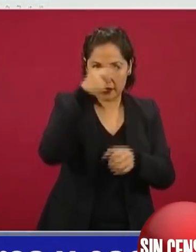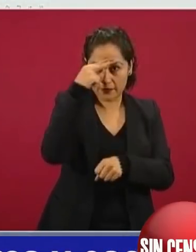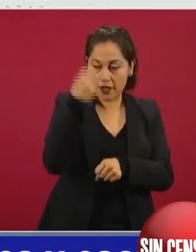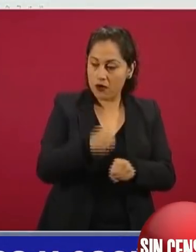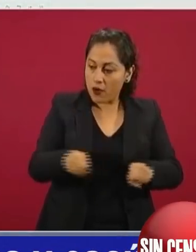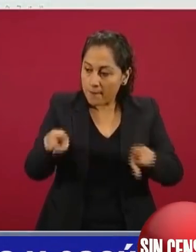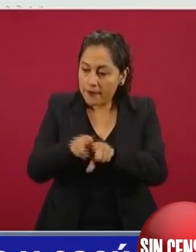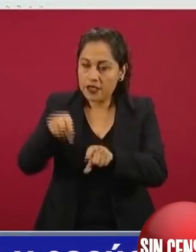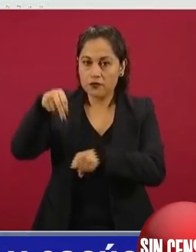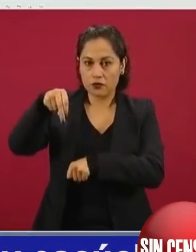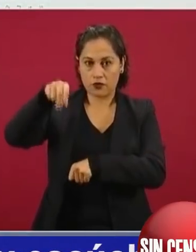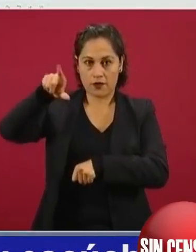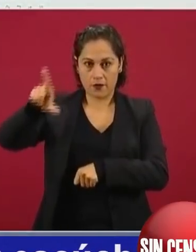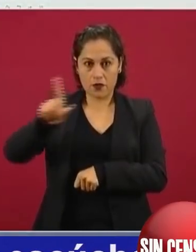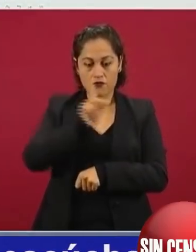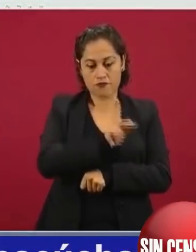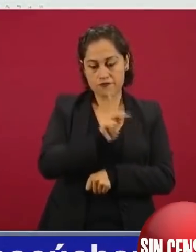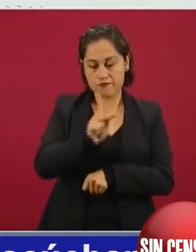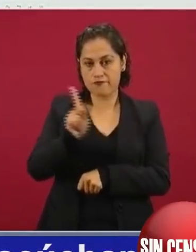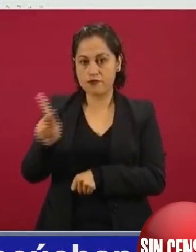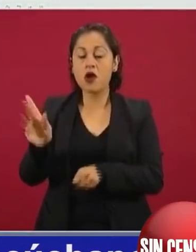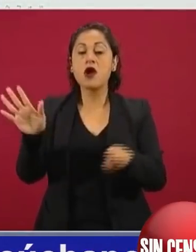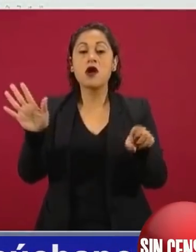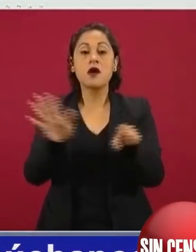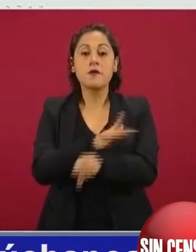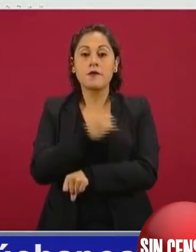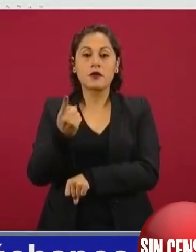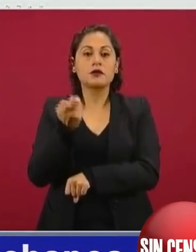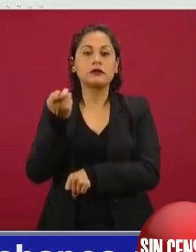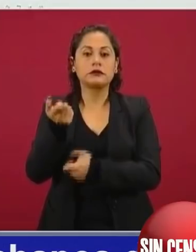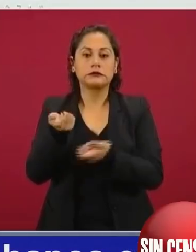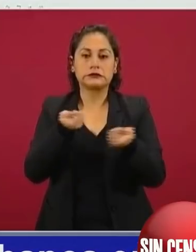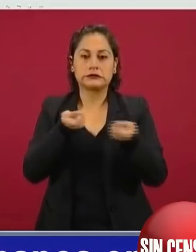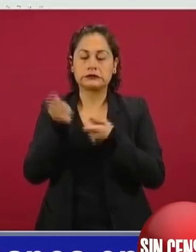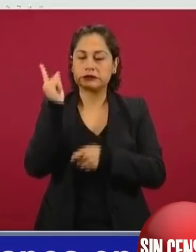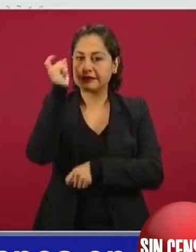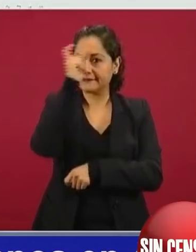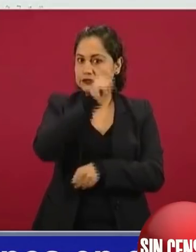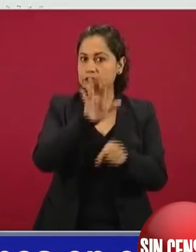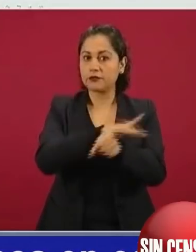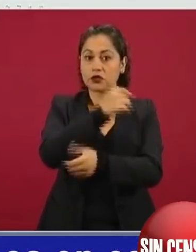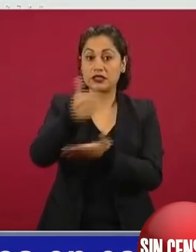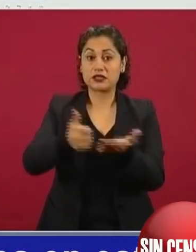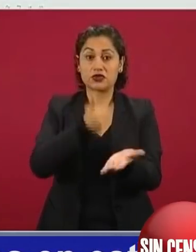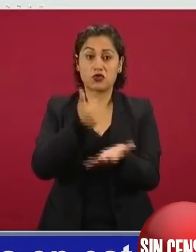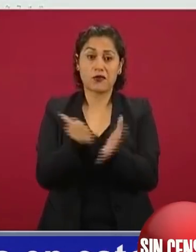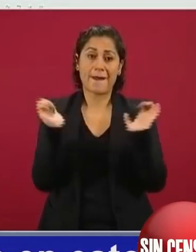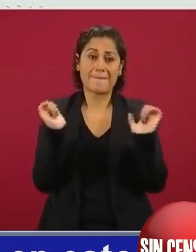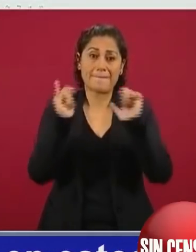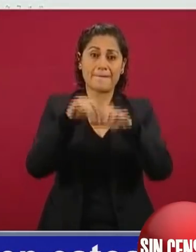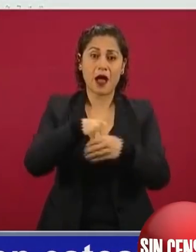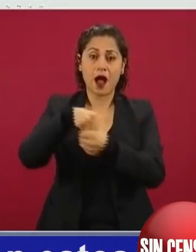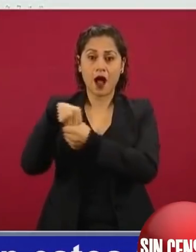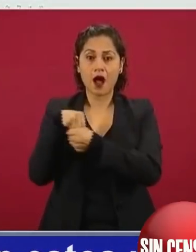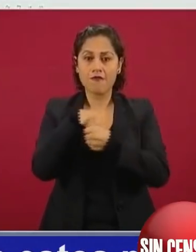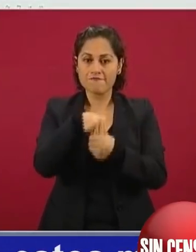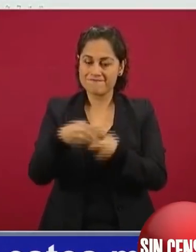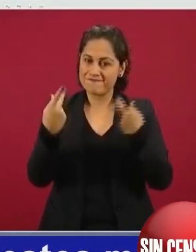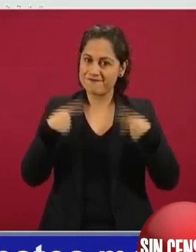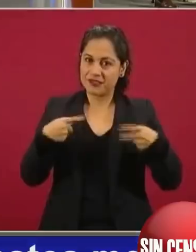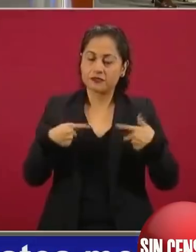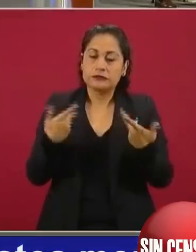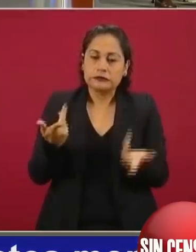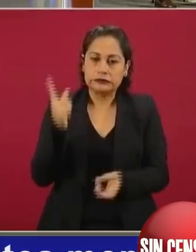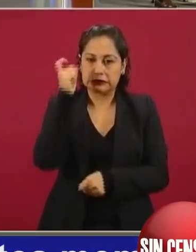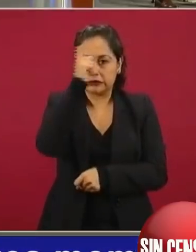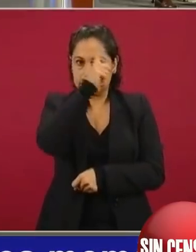León, son las 3 zonas de más difícil control, porque tienen las metrópolis mayores, y eso hace que la densidad poblacional, la movilidad